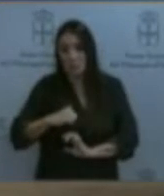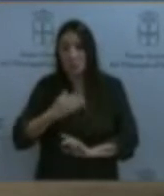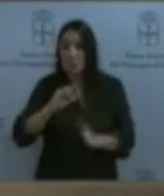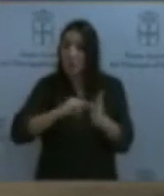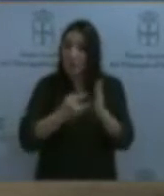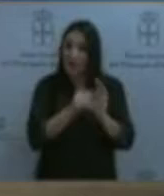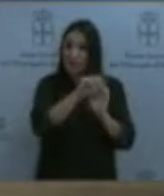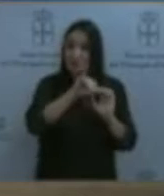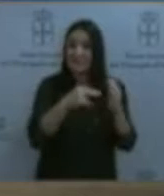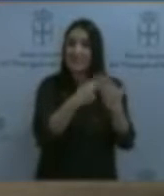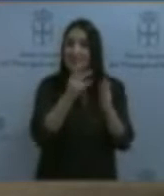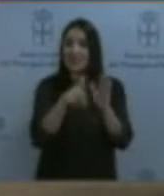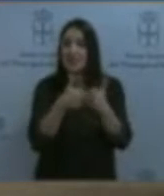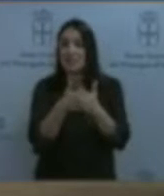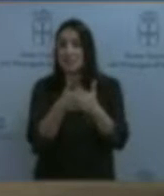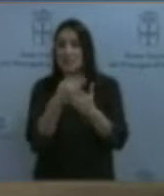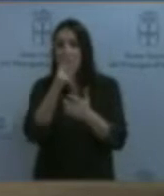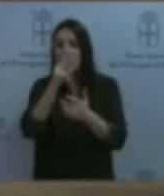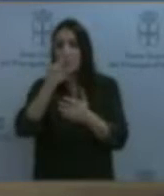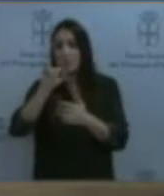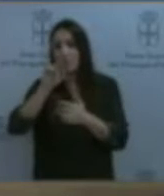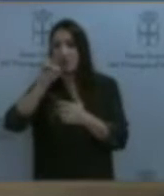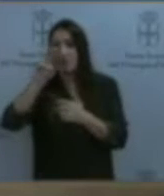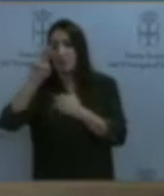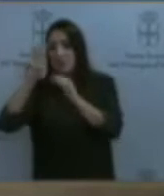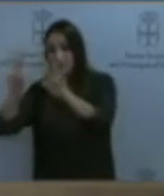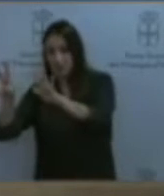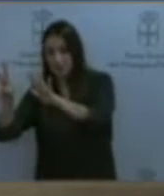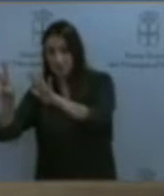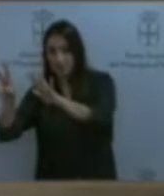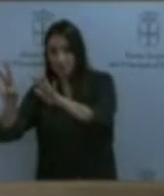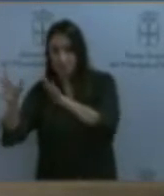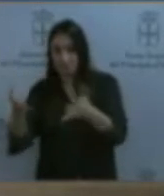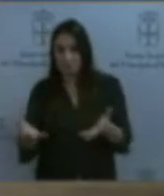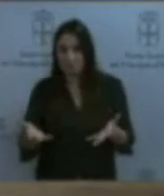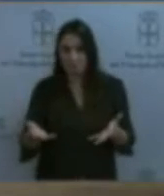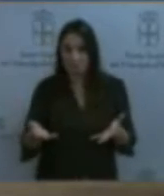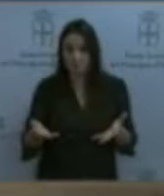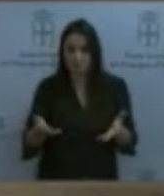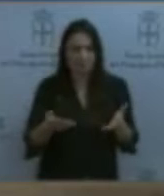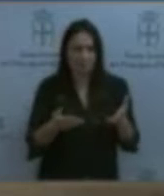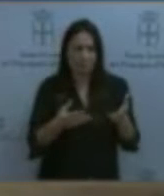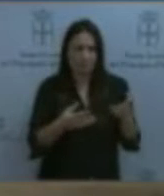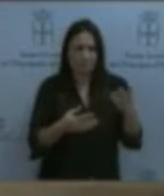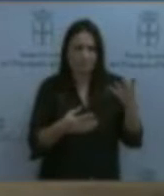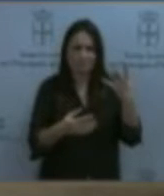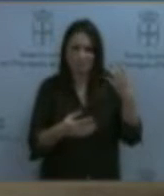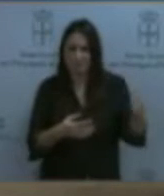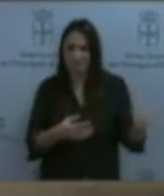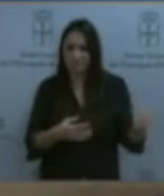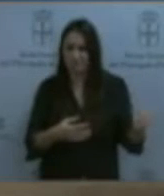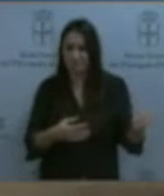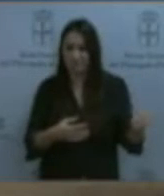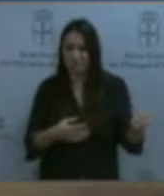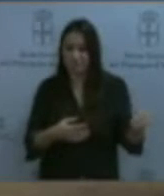del 2017 al 2027. Y mire, es que no han entendido nada por lo que se ve.